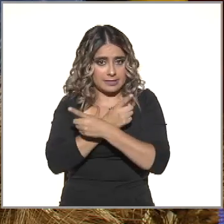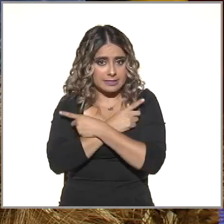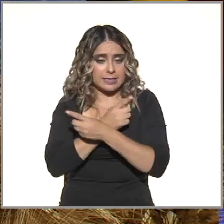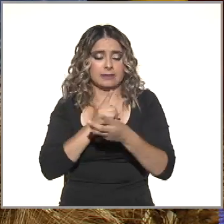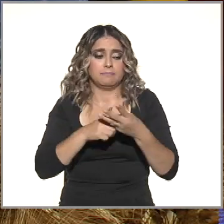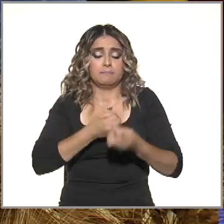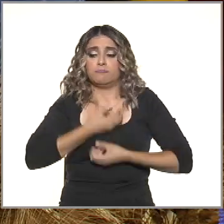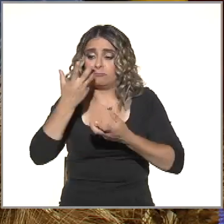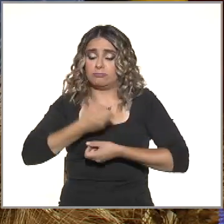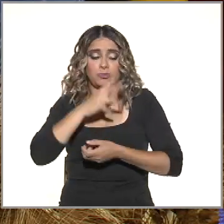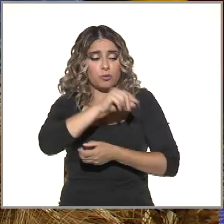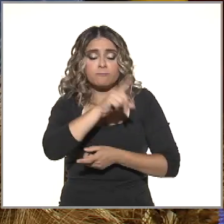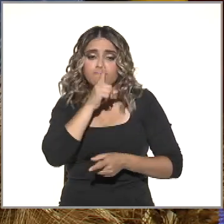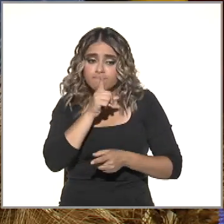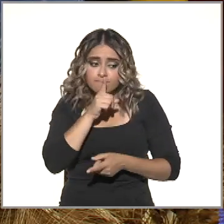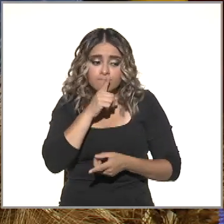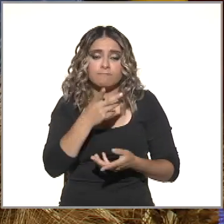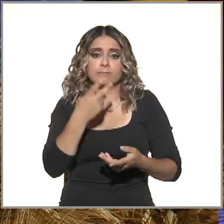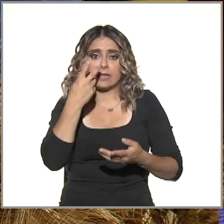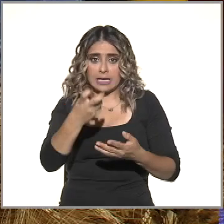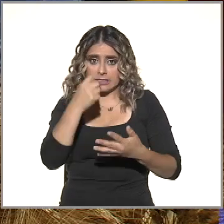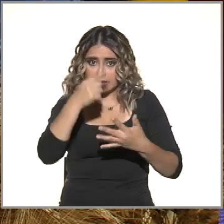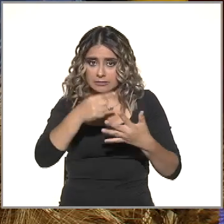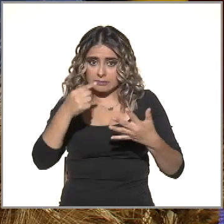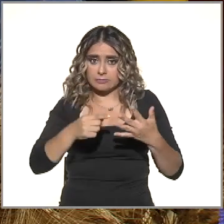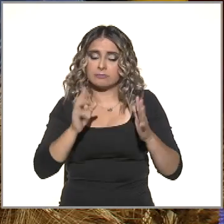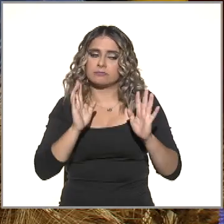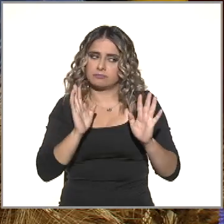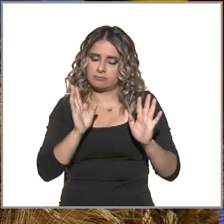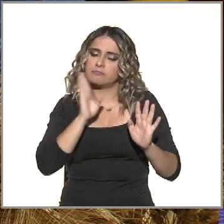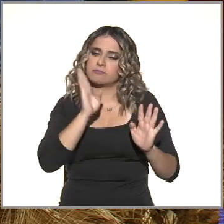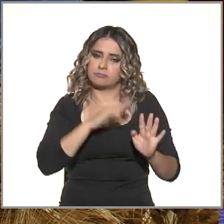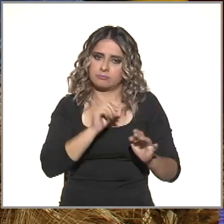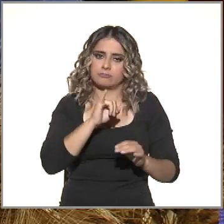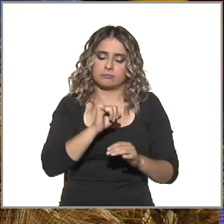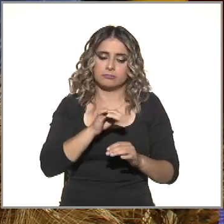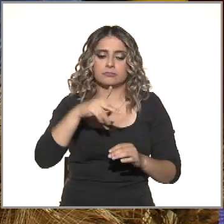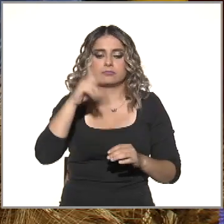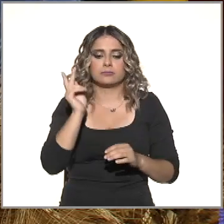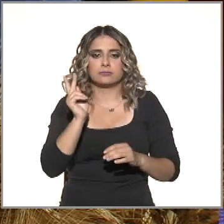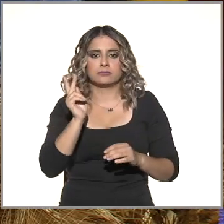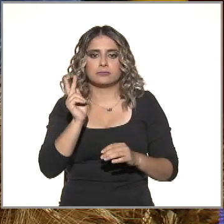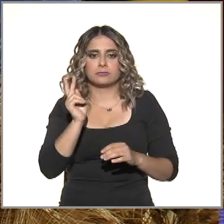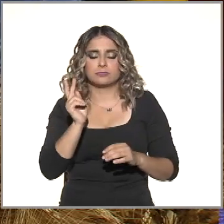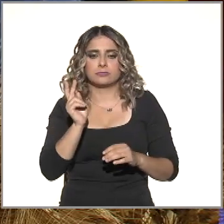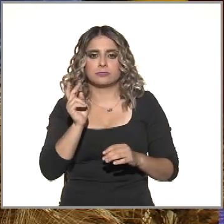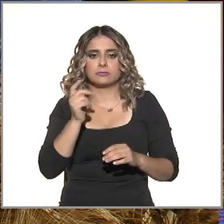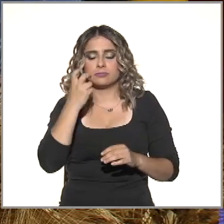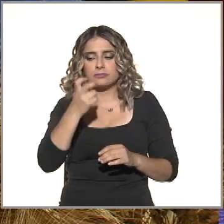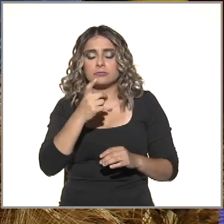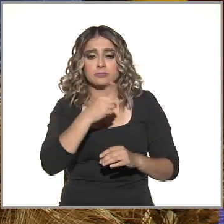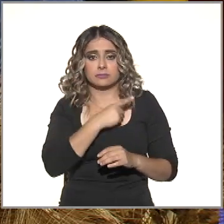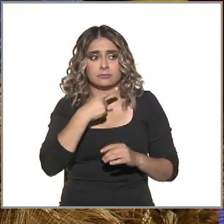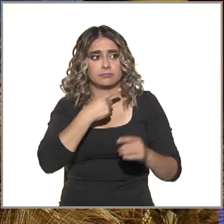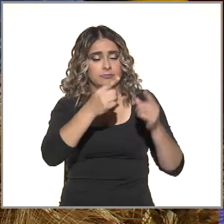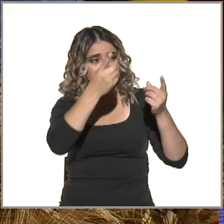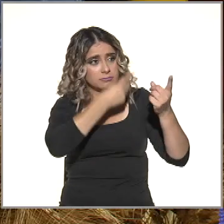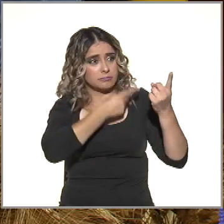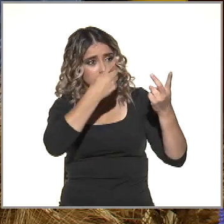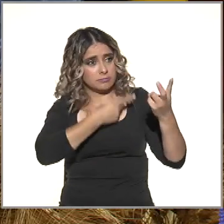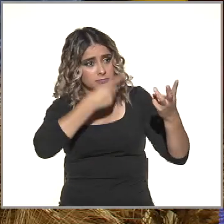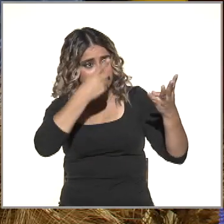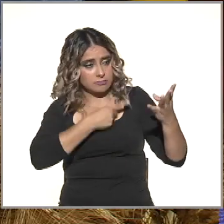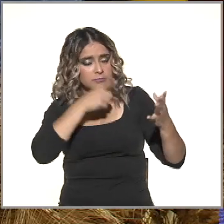lo que necesitas. O sea, hay como un montón de cosas. Pero otra vez, todo lo que hemos escuchado lo tenemos que pasar por